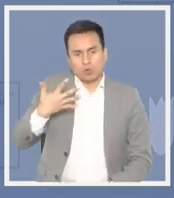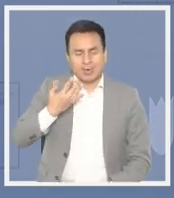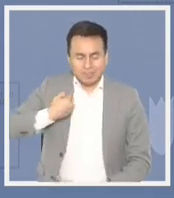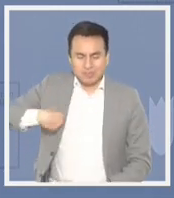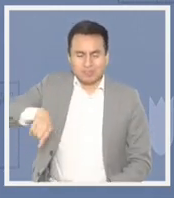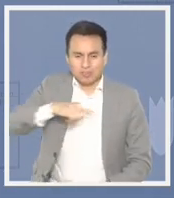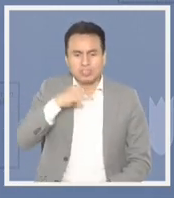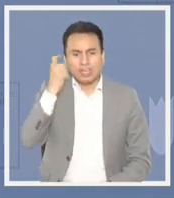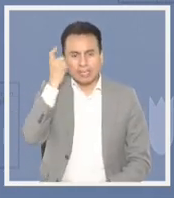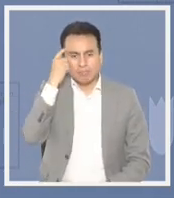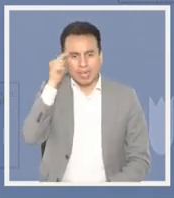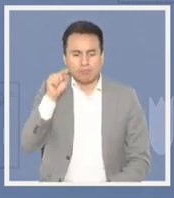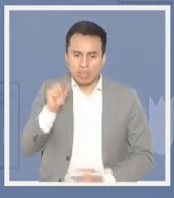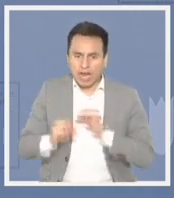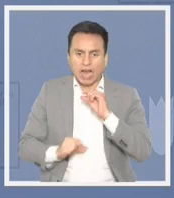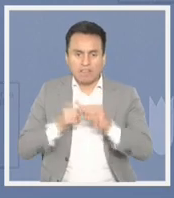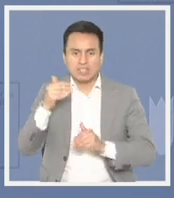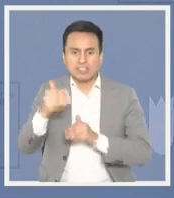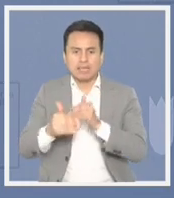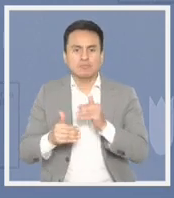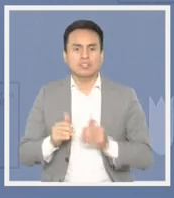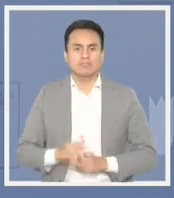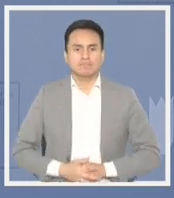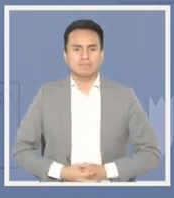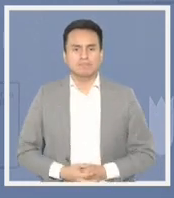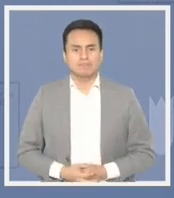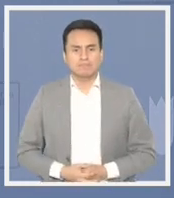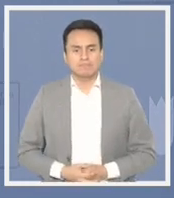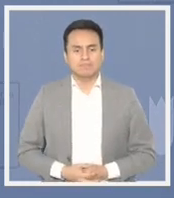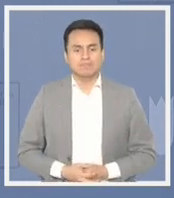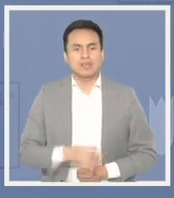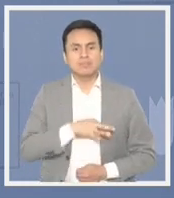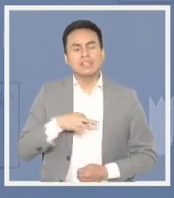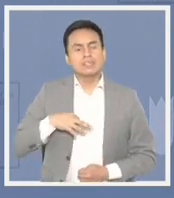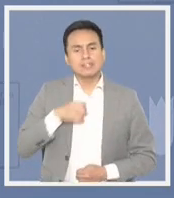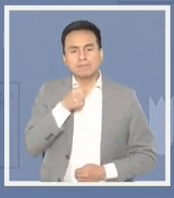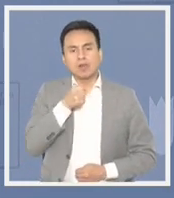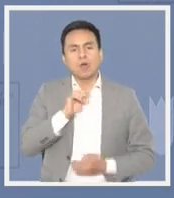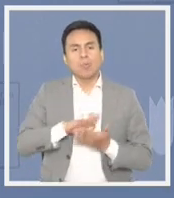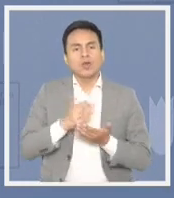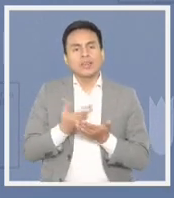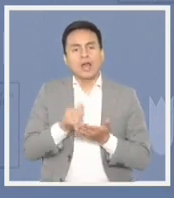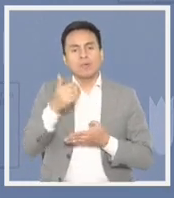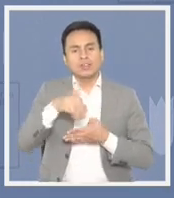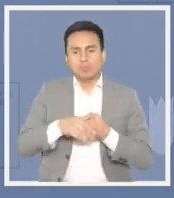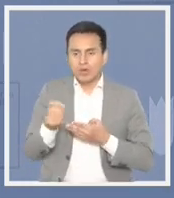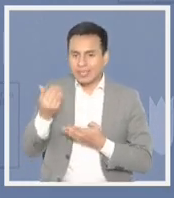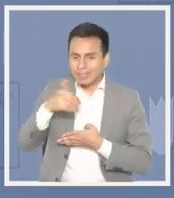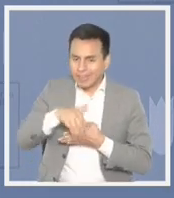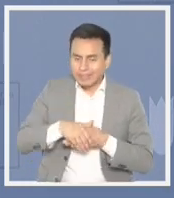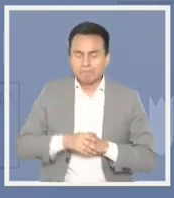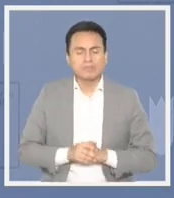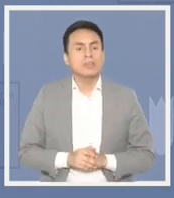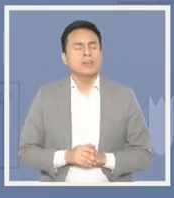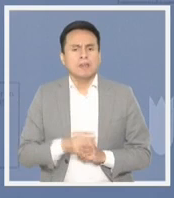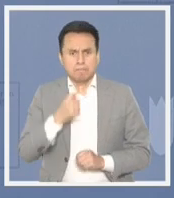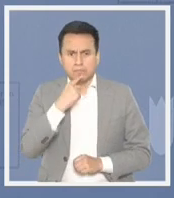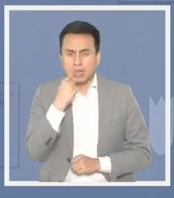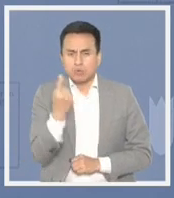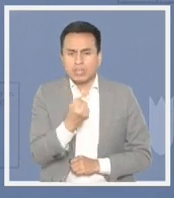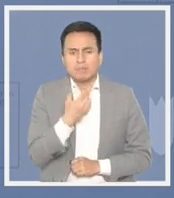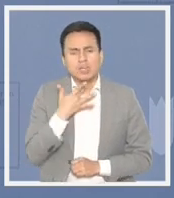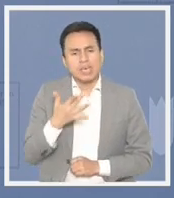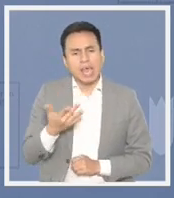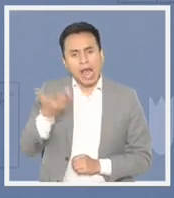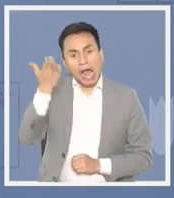tanto esperamos poder avanzar en este proceso. Ministra, ¿cómo está? Buenas tardes. Buenas tardes. Bueno, preguntarle por